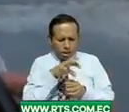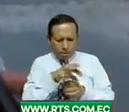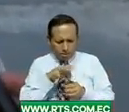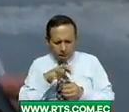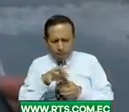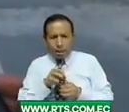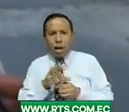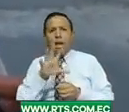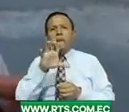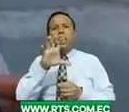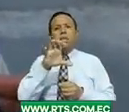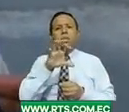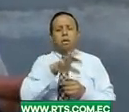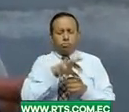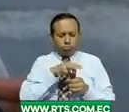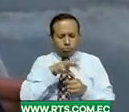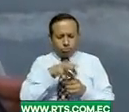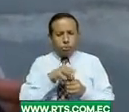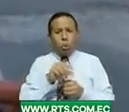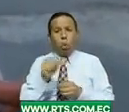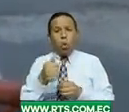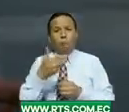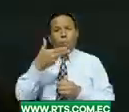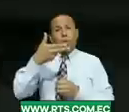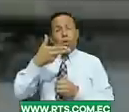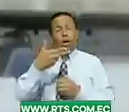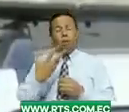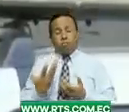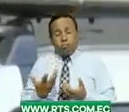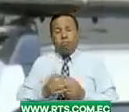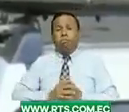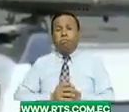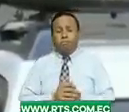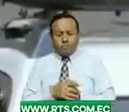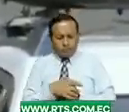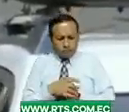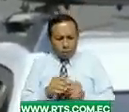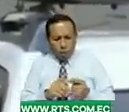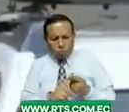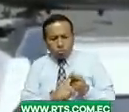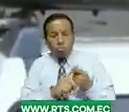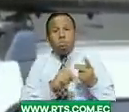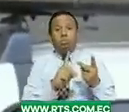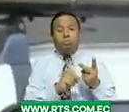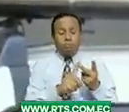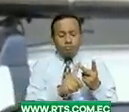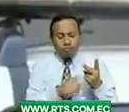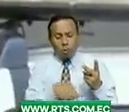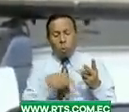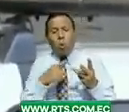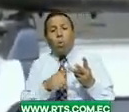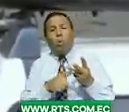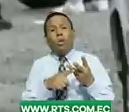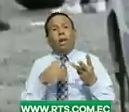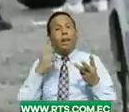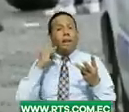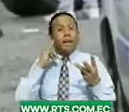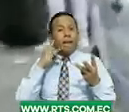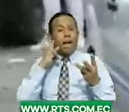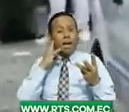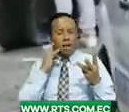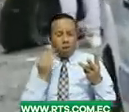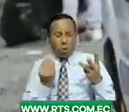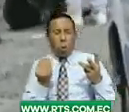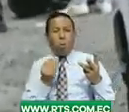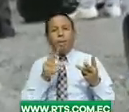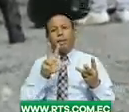ellos también se encontraba otra menor, una adolescente de 13 años de edad, quien fue trasladada hasta una casa de salud